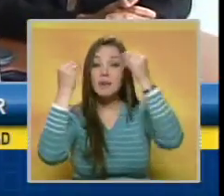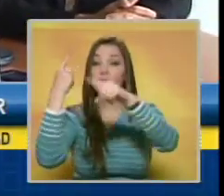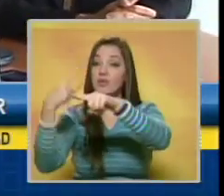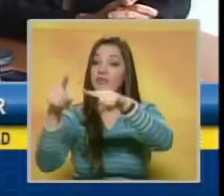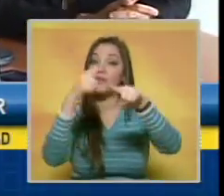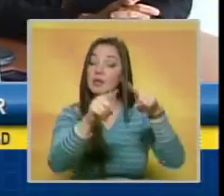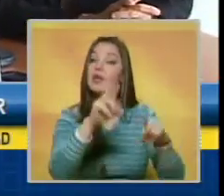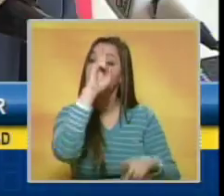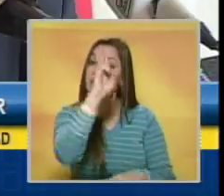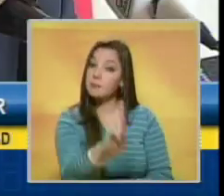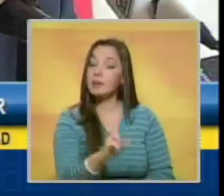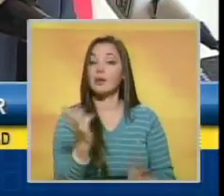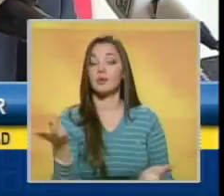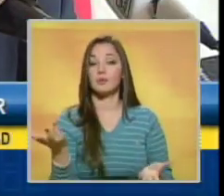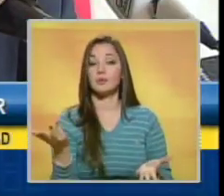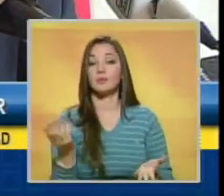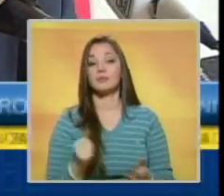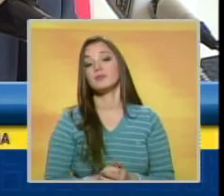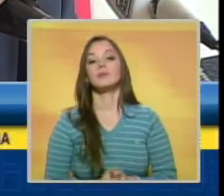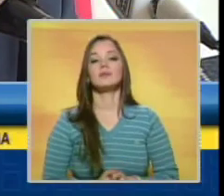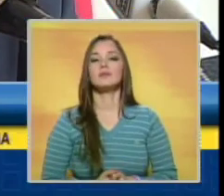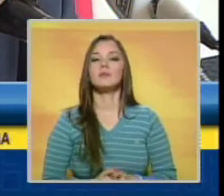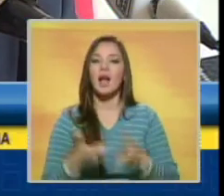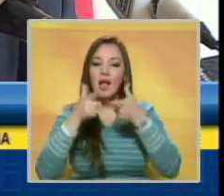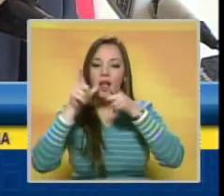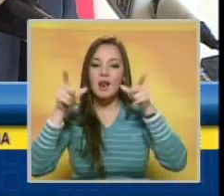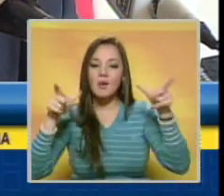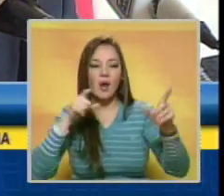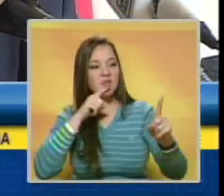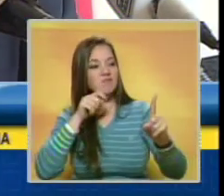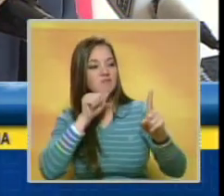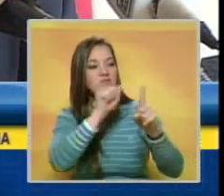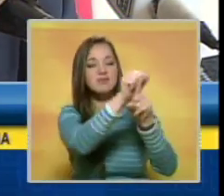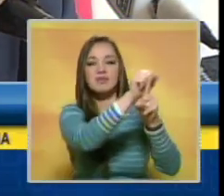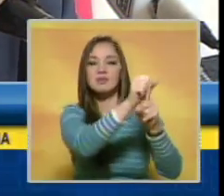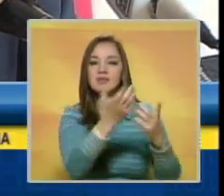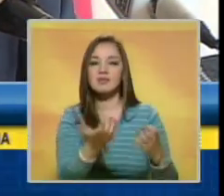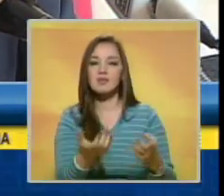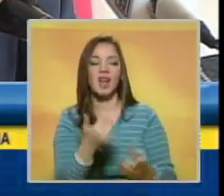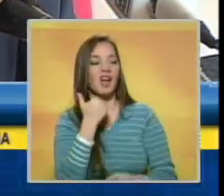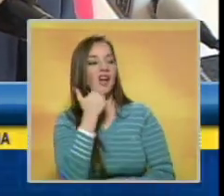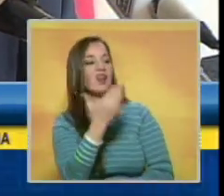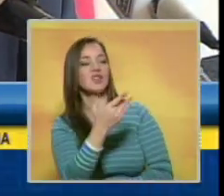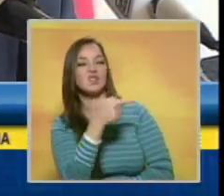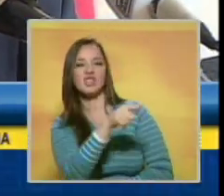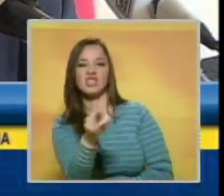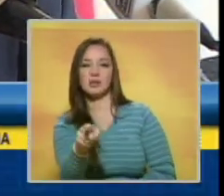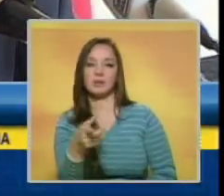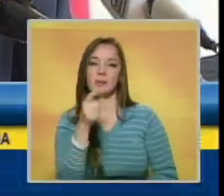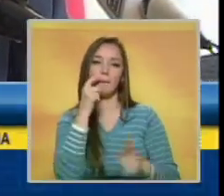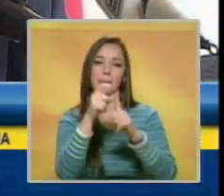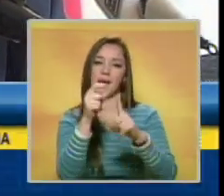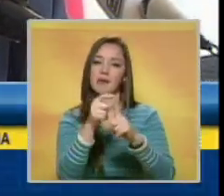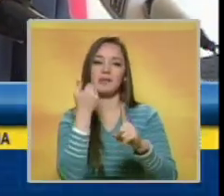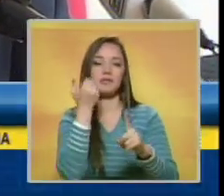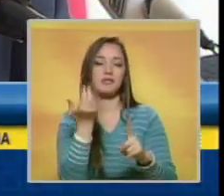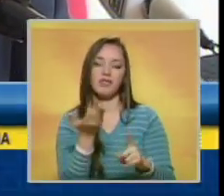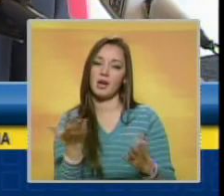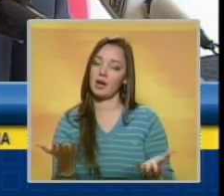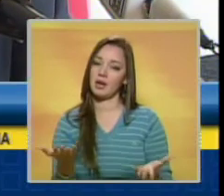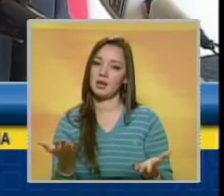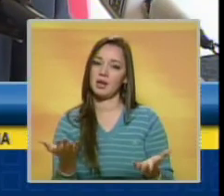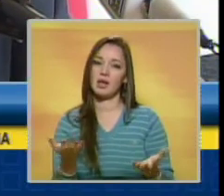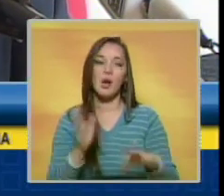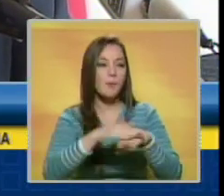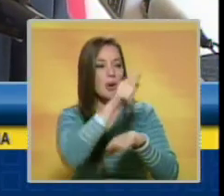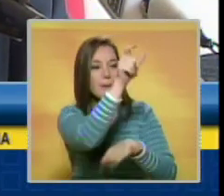combatir la inseguridad. El lenguaje ofensivo, la descalificación sistemática a toda opinión